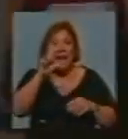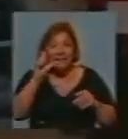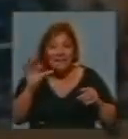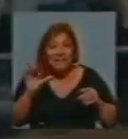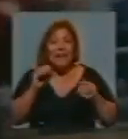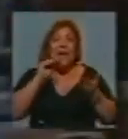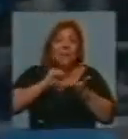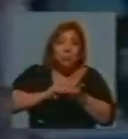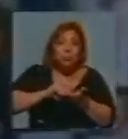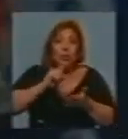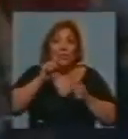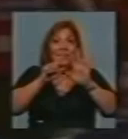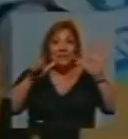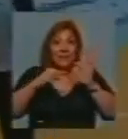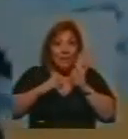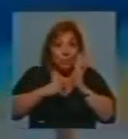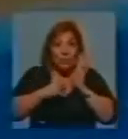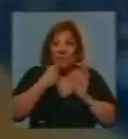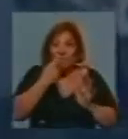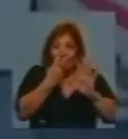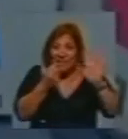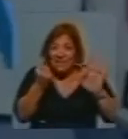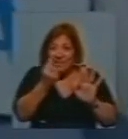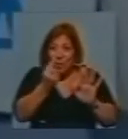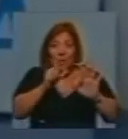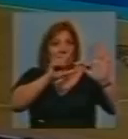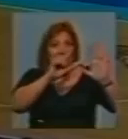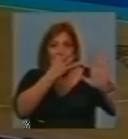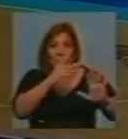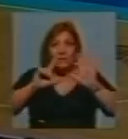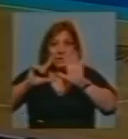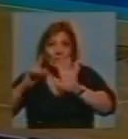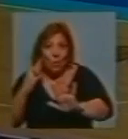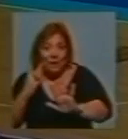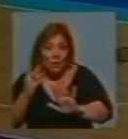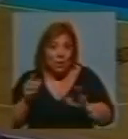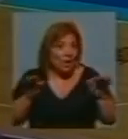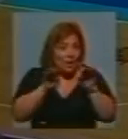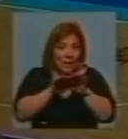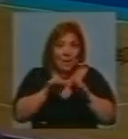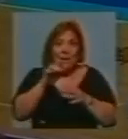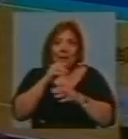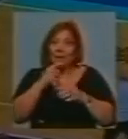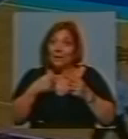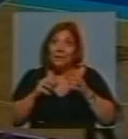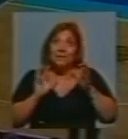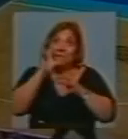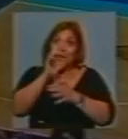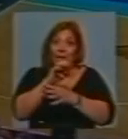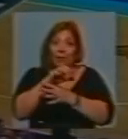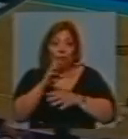17. Faltaban 26 segundos, estaban 74 iguales. No puede temblar la muñeca en ese momento del partido,